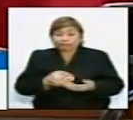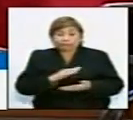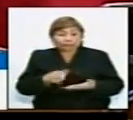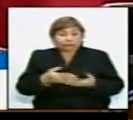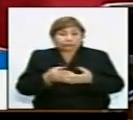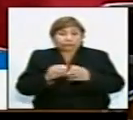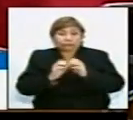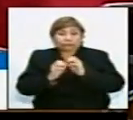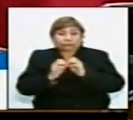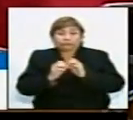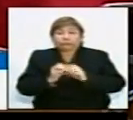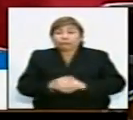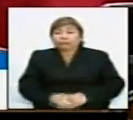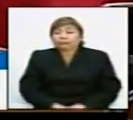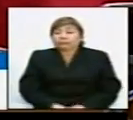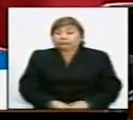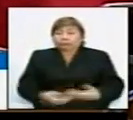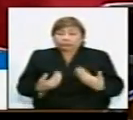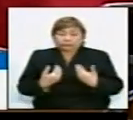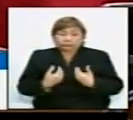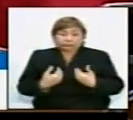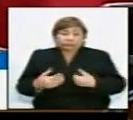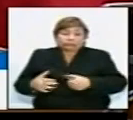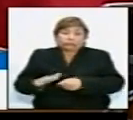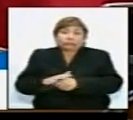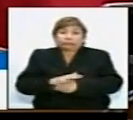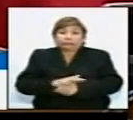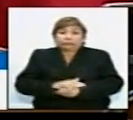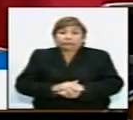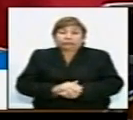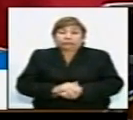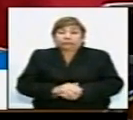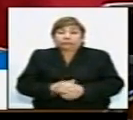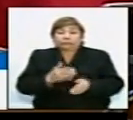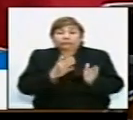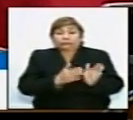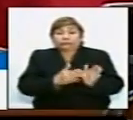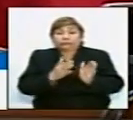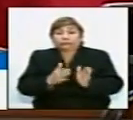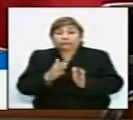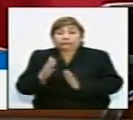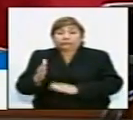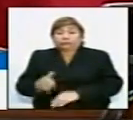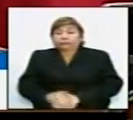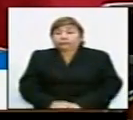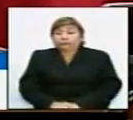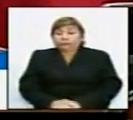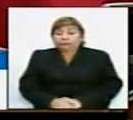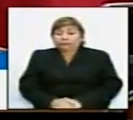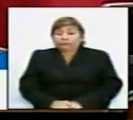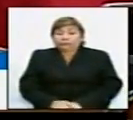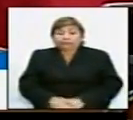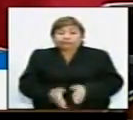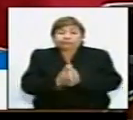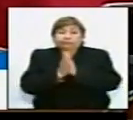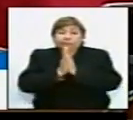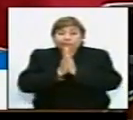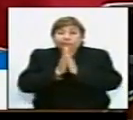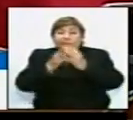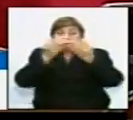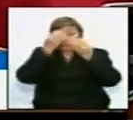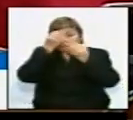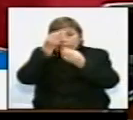corregir. Tenemos una total inexistencia de sistemas de seguimiento. Cuando pedimos